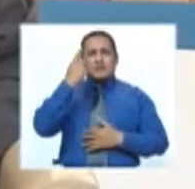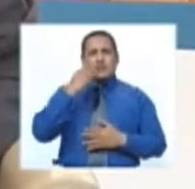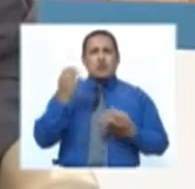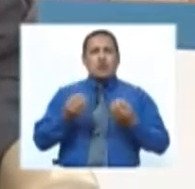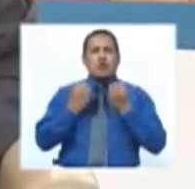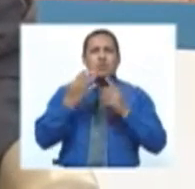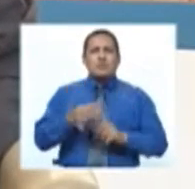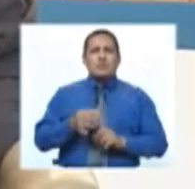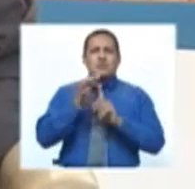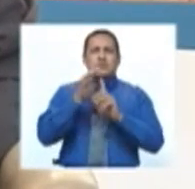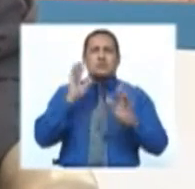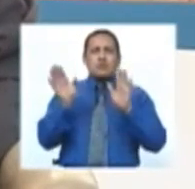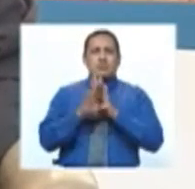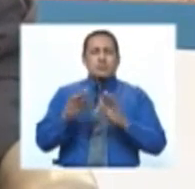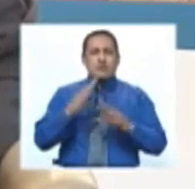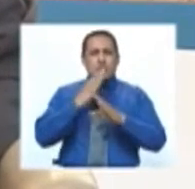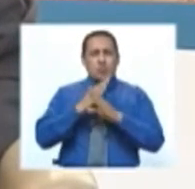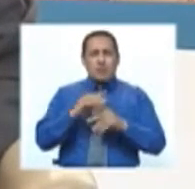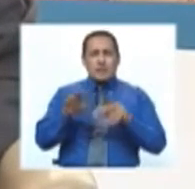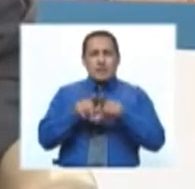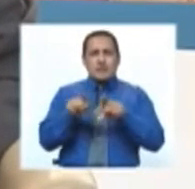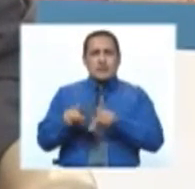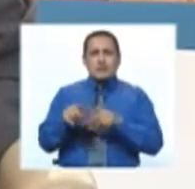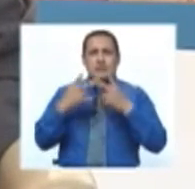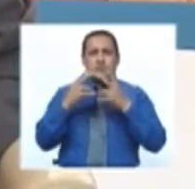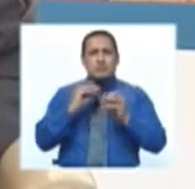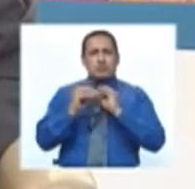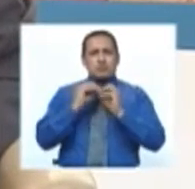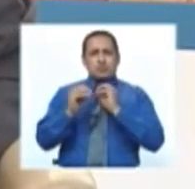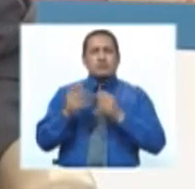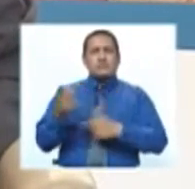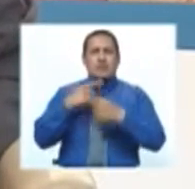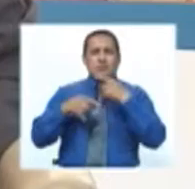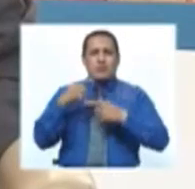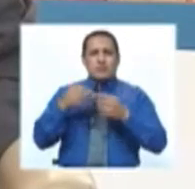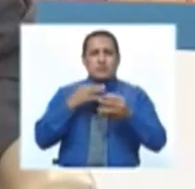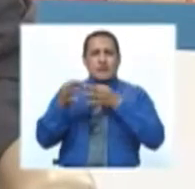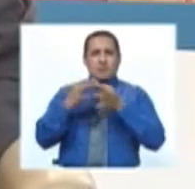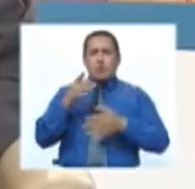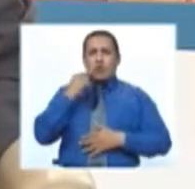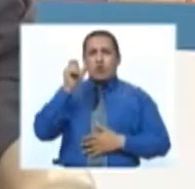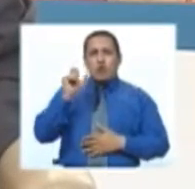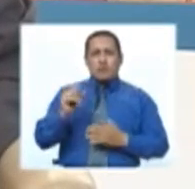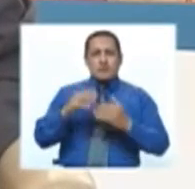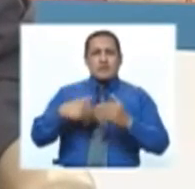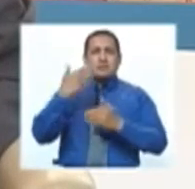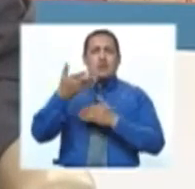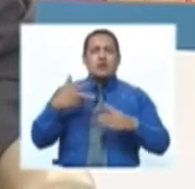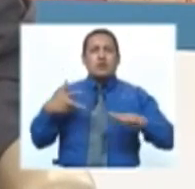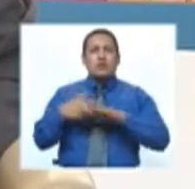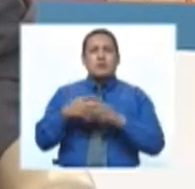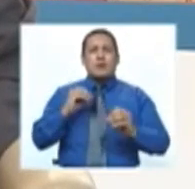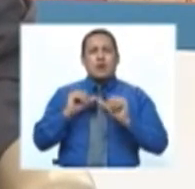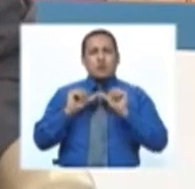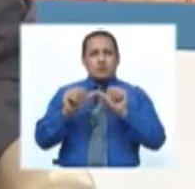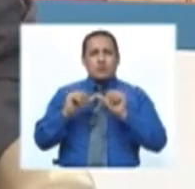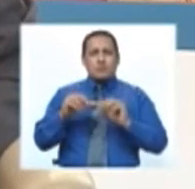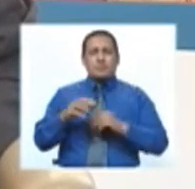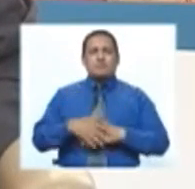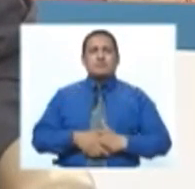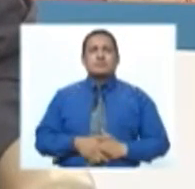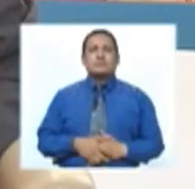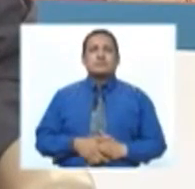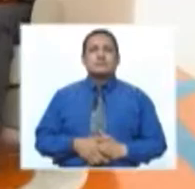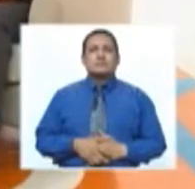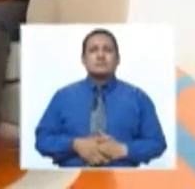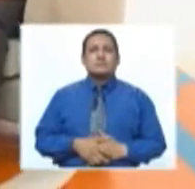entender cómo el principio de neutralidad se respeta en esta materia. Vamos a volver con el doctor Jiménez luego de esta pausa para continuar con el programa.